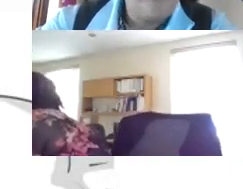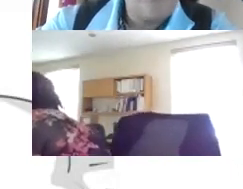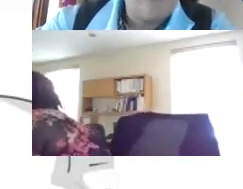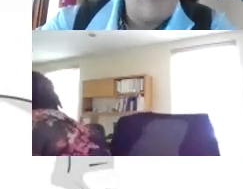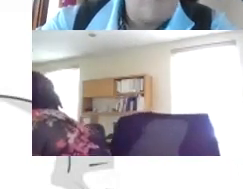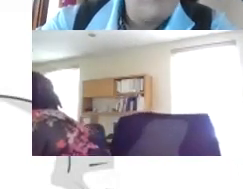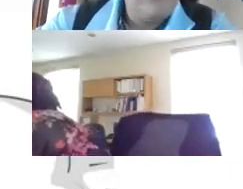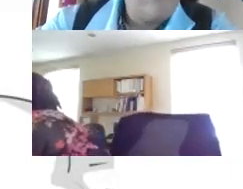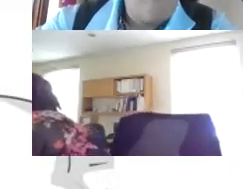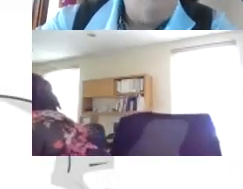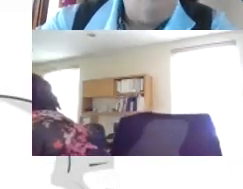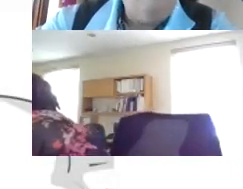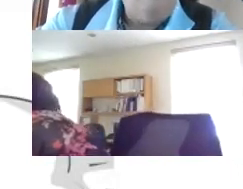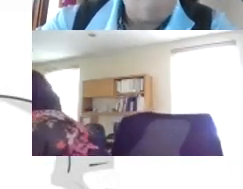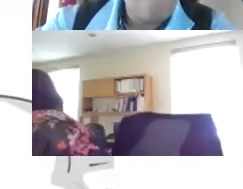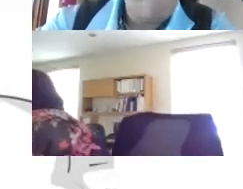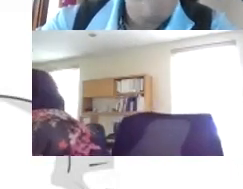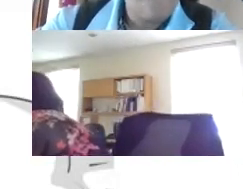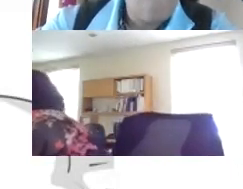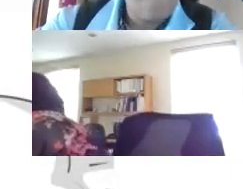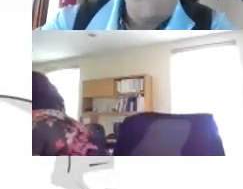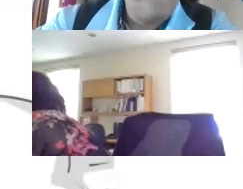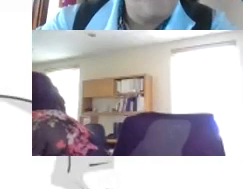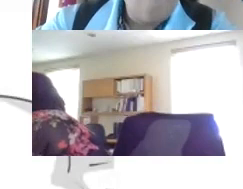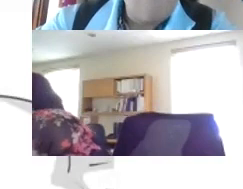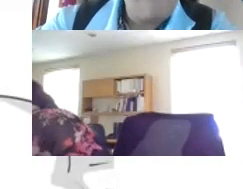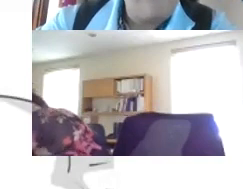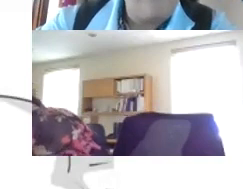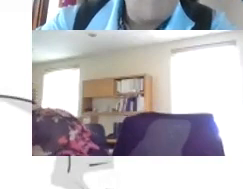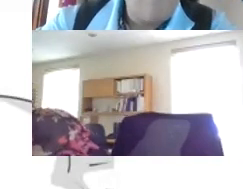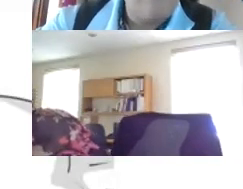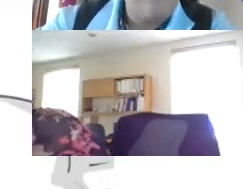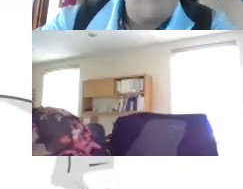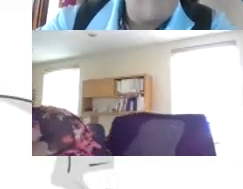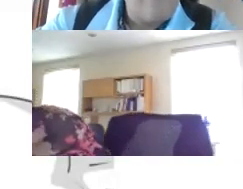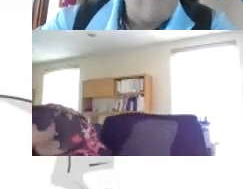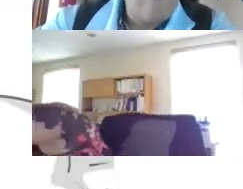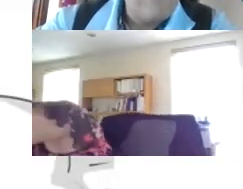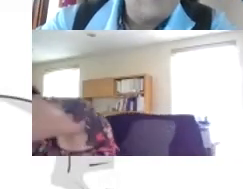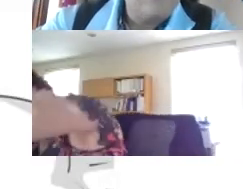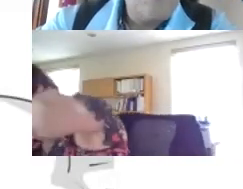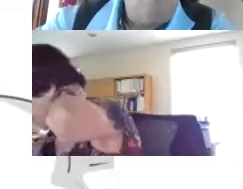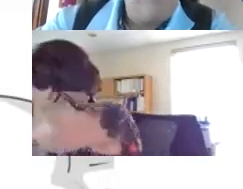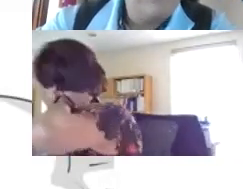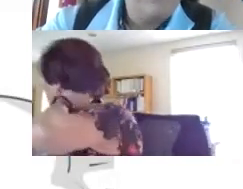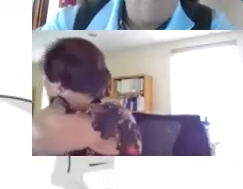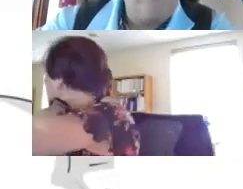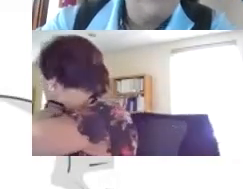traer nuevamente su respiración y ya después, ya pues